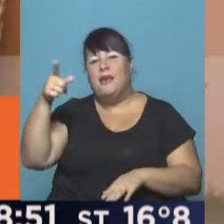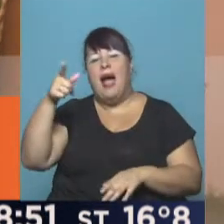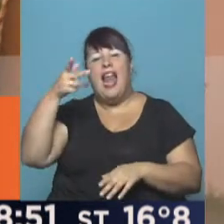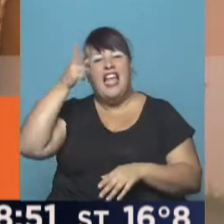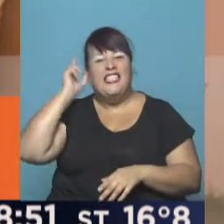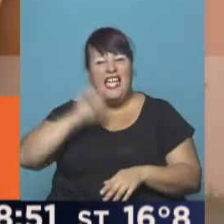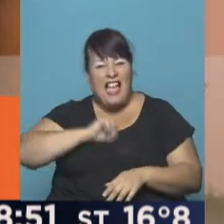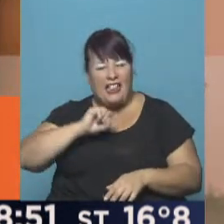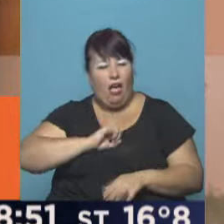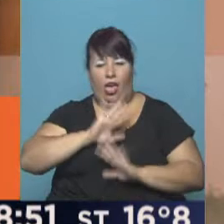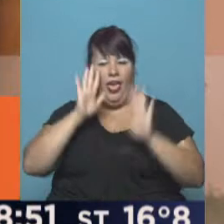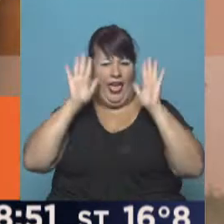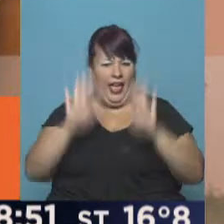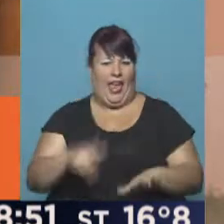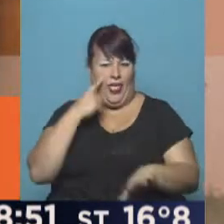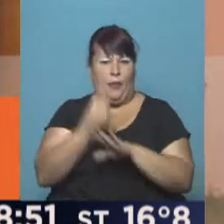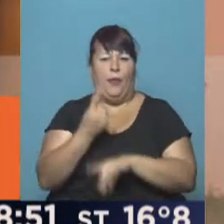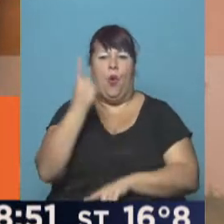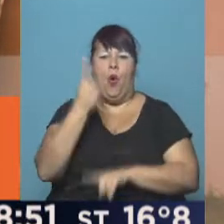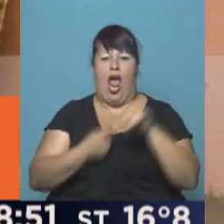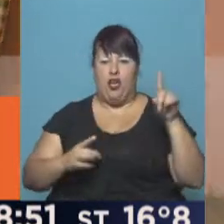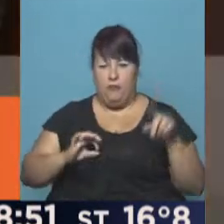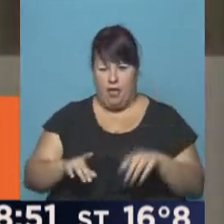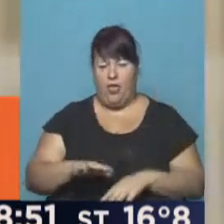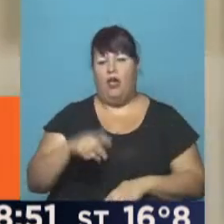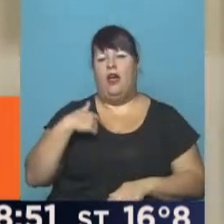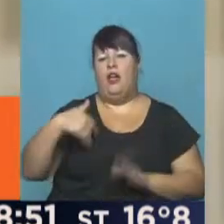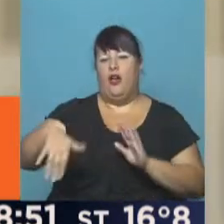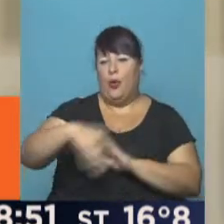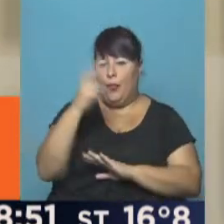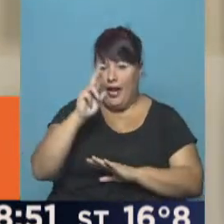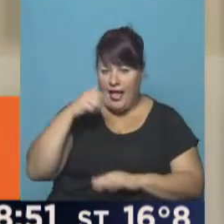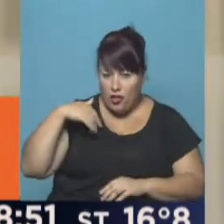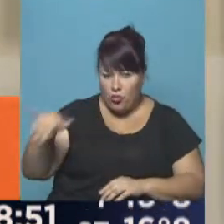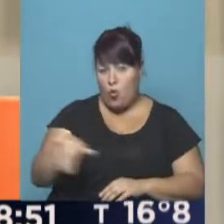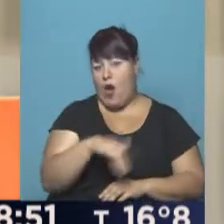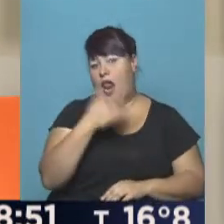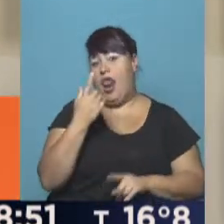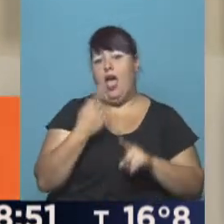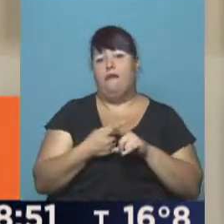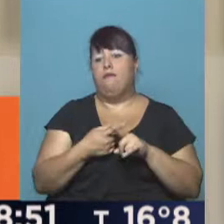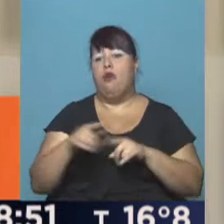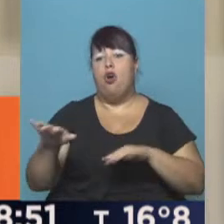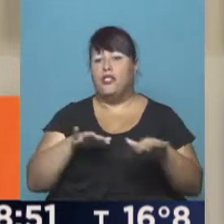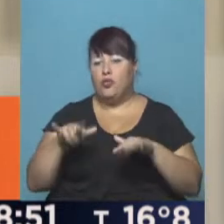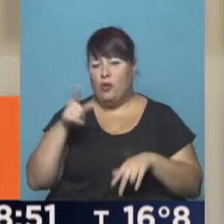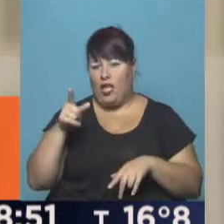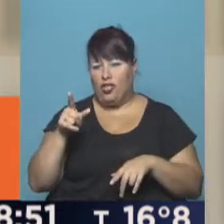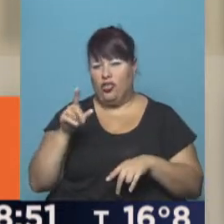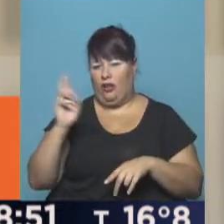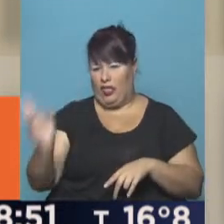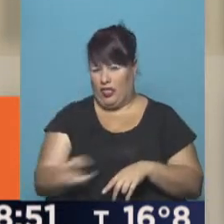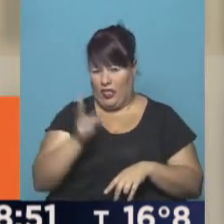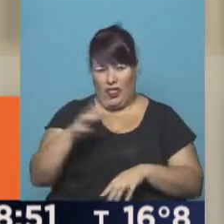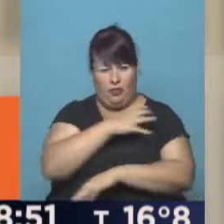Chile en una estadía de un año y medio. Salir de Venezuela por la situación precaria que